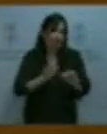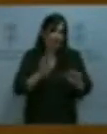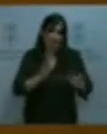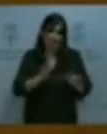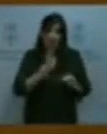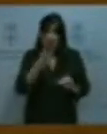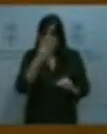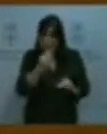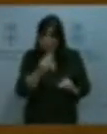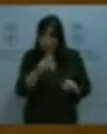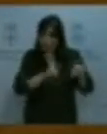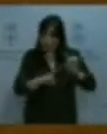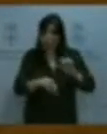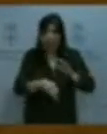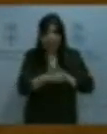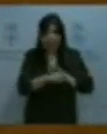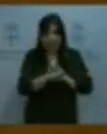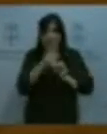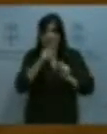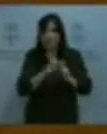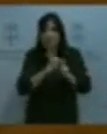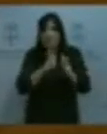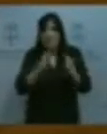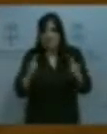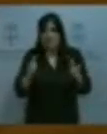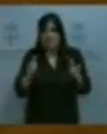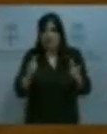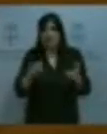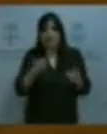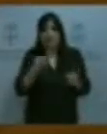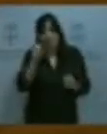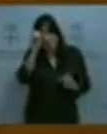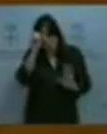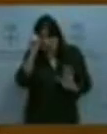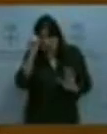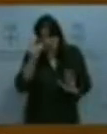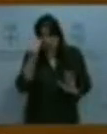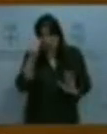¿Y por qué sigue y crece desde nuestro punto de vista? Bueno, porque los controles de población sobre el lobo son